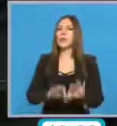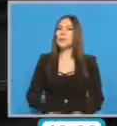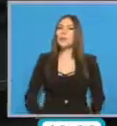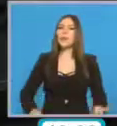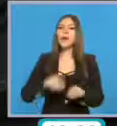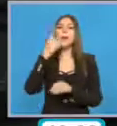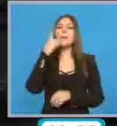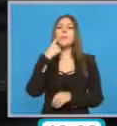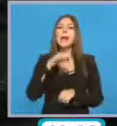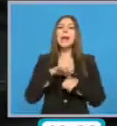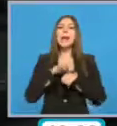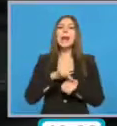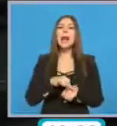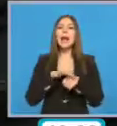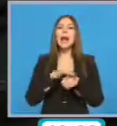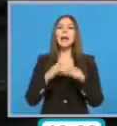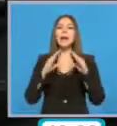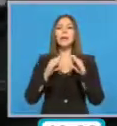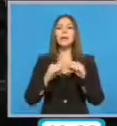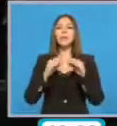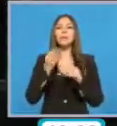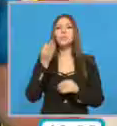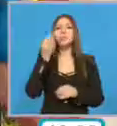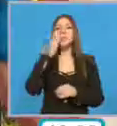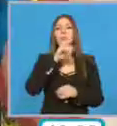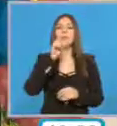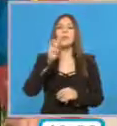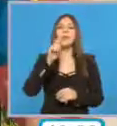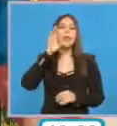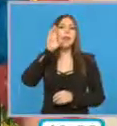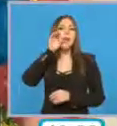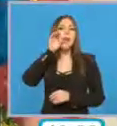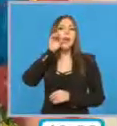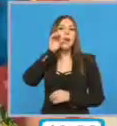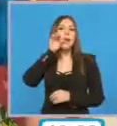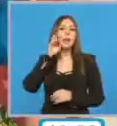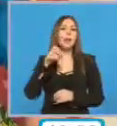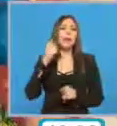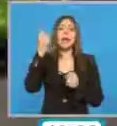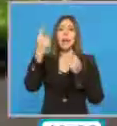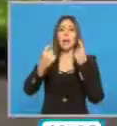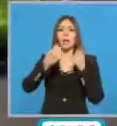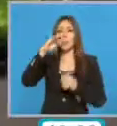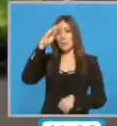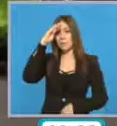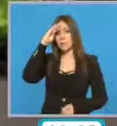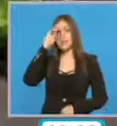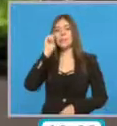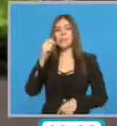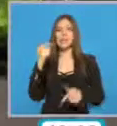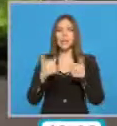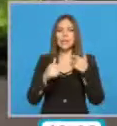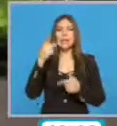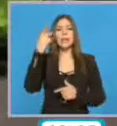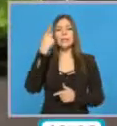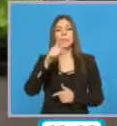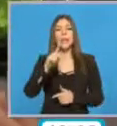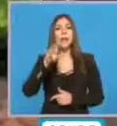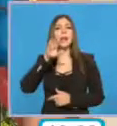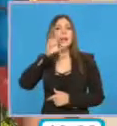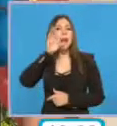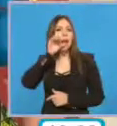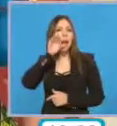salga suavecita la carne? ¿naranja o Naranja. leche? Ah, exacto. Yo pensé que era la leche. ¿Qué creen? Yo te venía a Sí, decir leche. naranja, y si